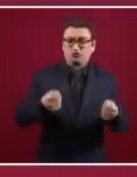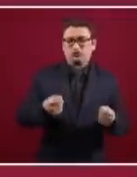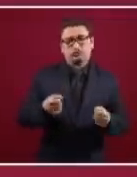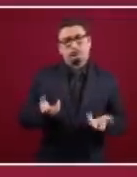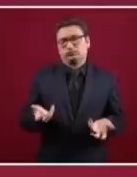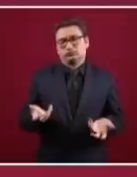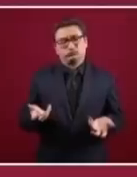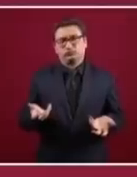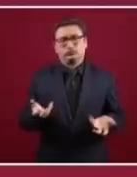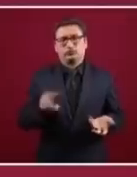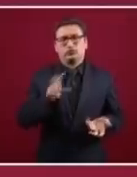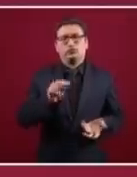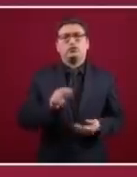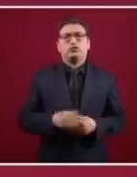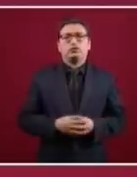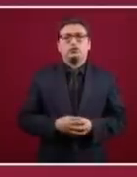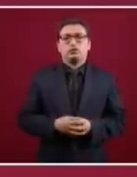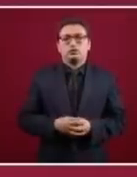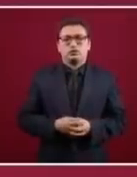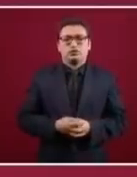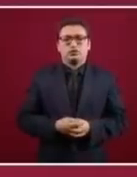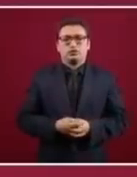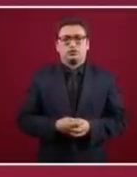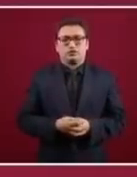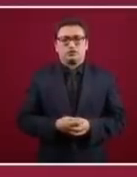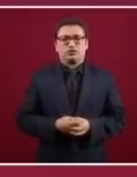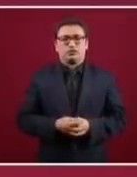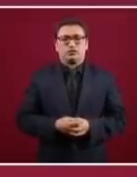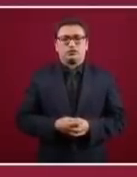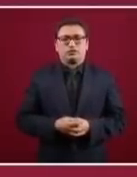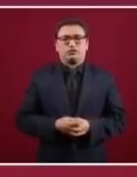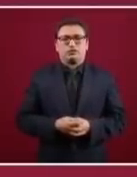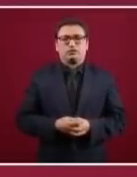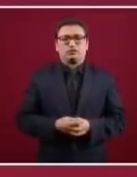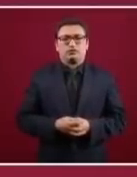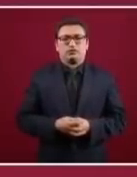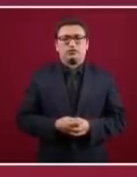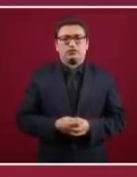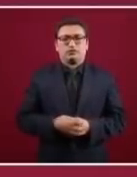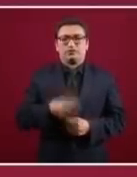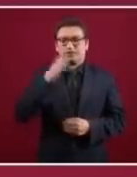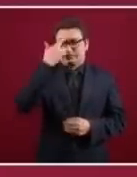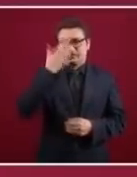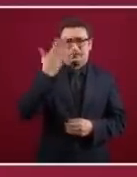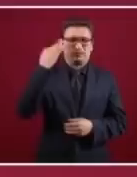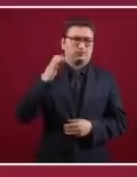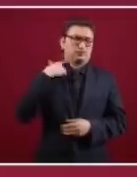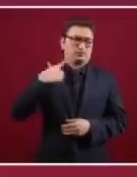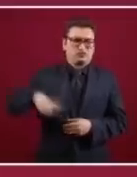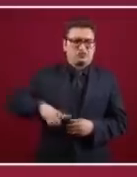lo voy a decir fascistoide que prevalecía